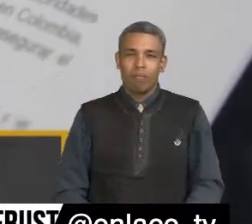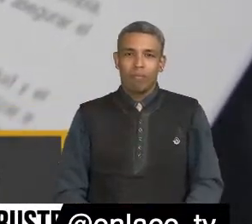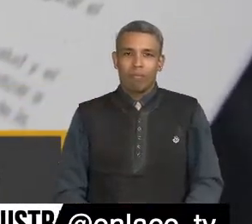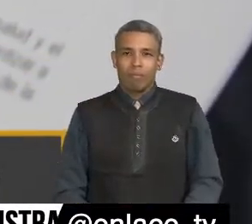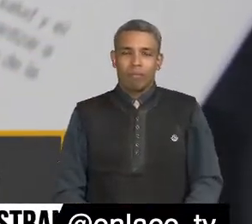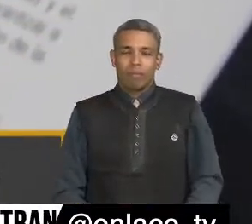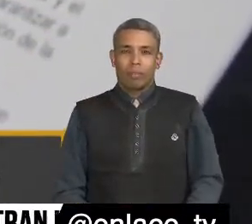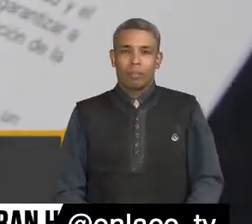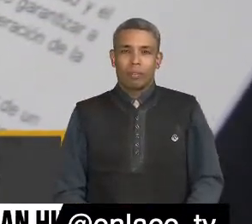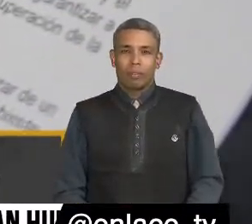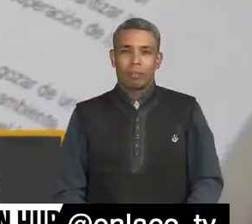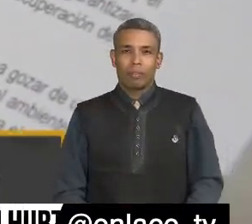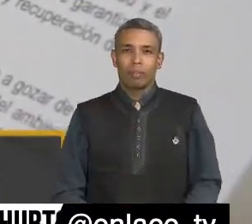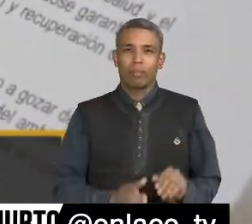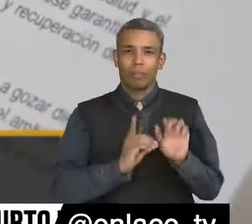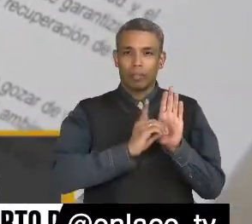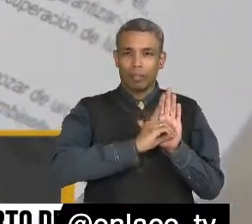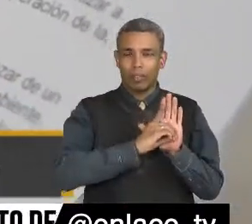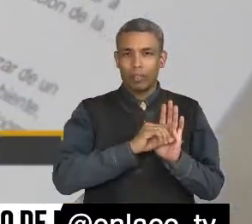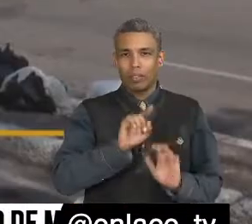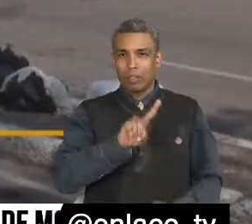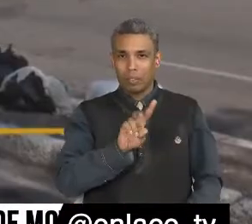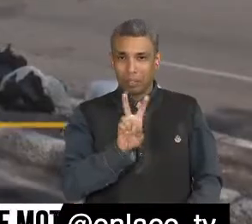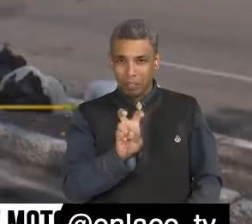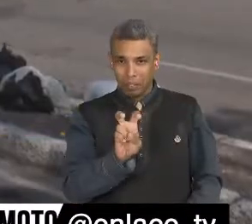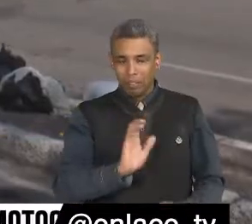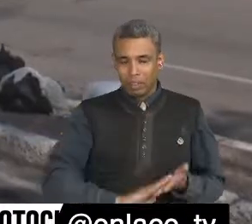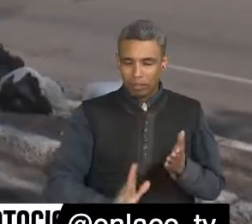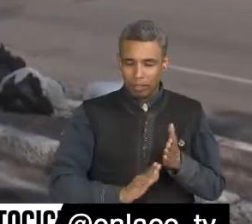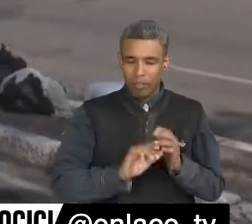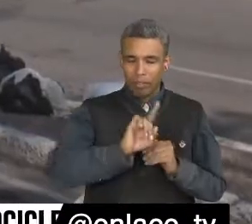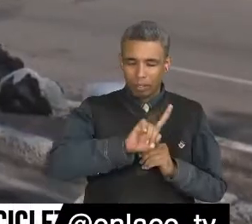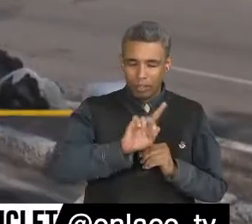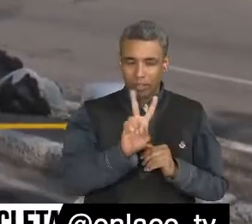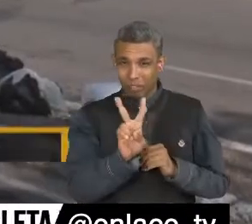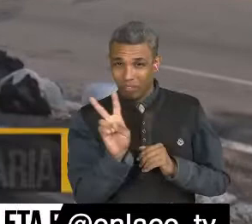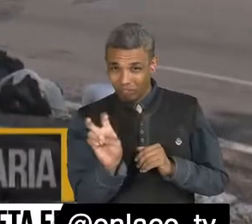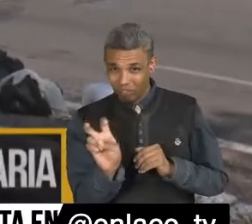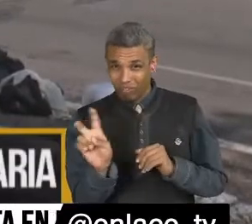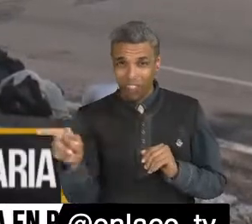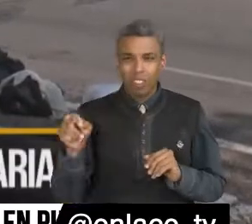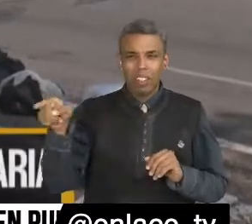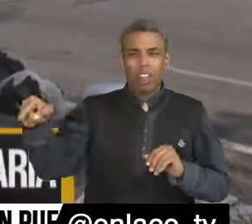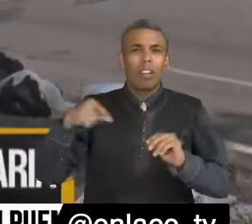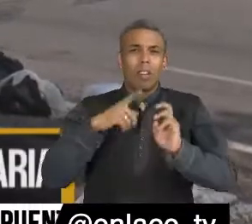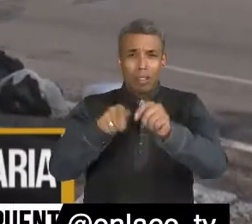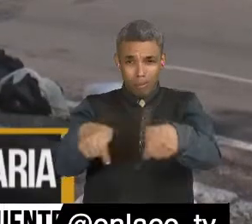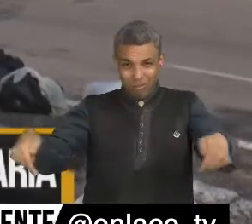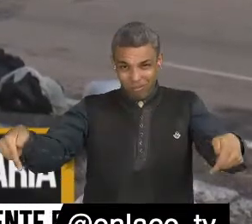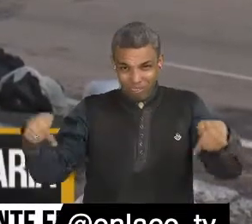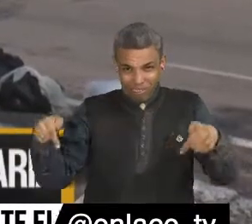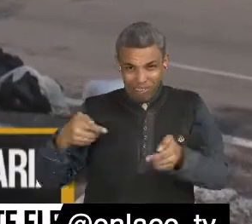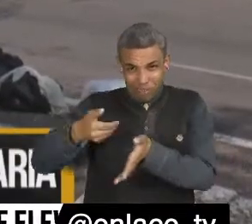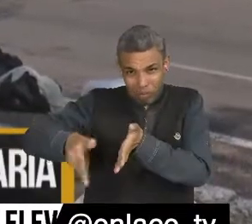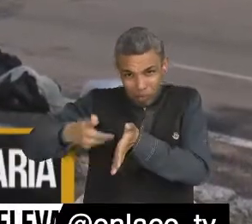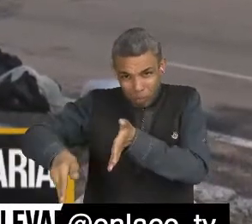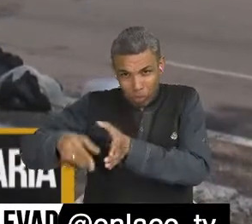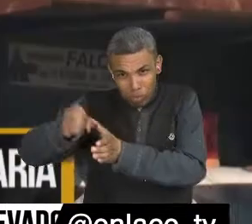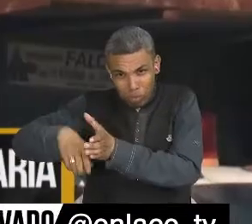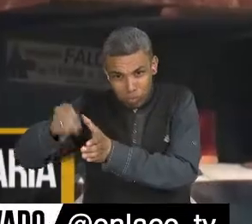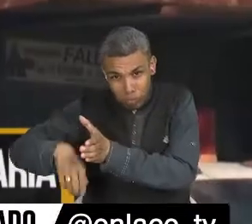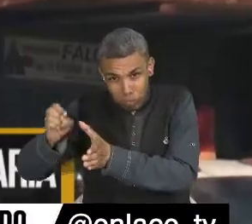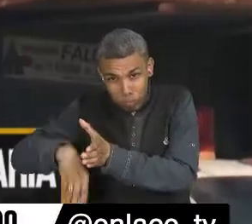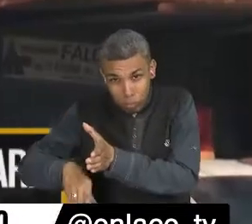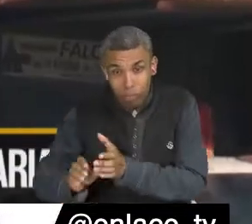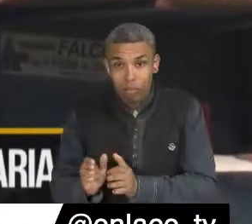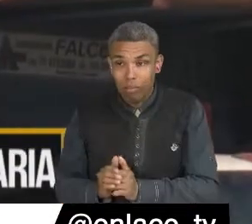nuevo decreto 127, el cual declara la situación de riesgo de calamidad pública y que, según el alcalde Darío Echeverry, no solo revoca el